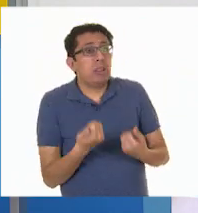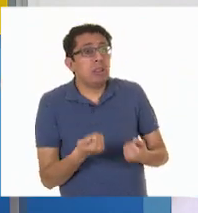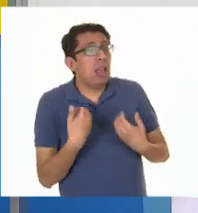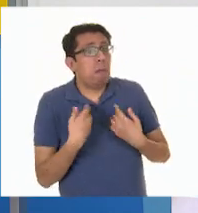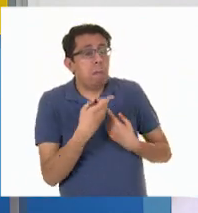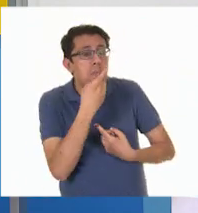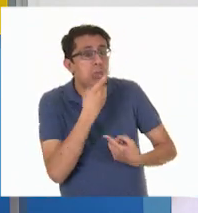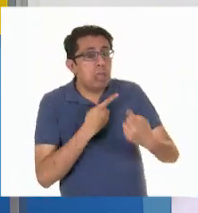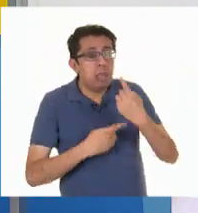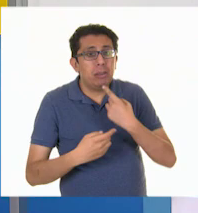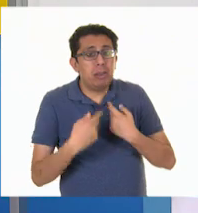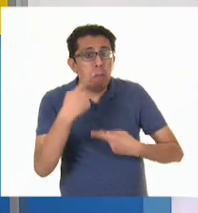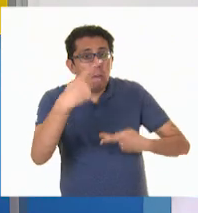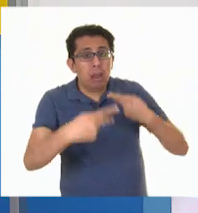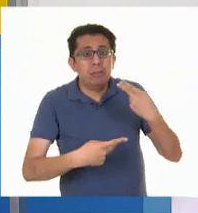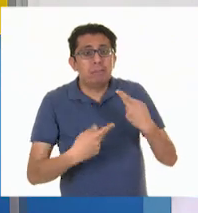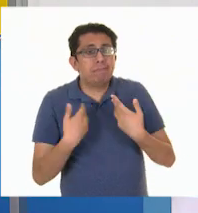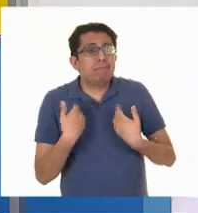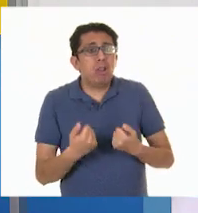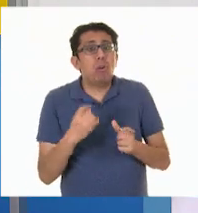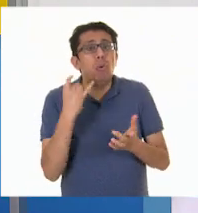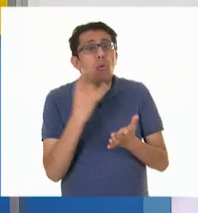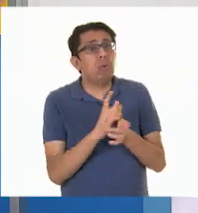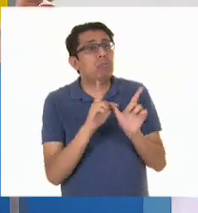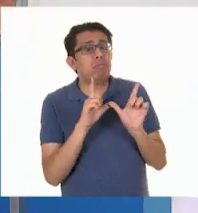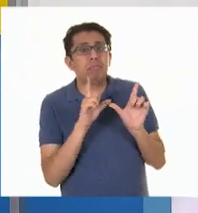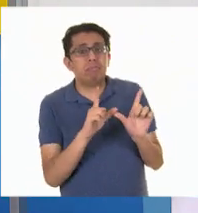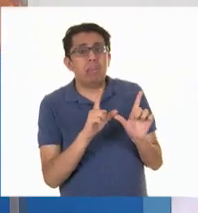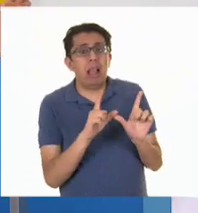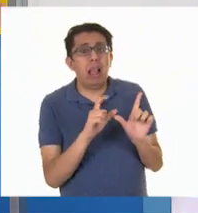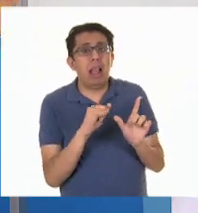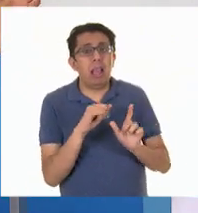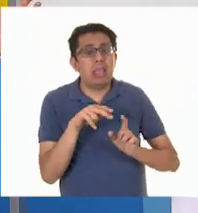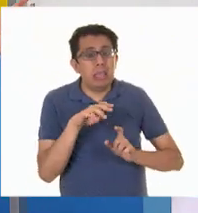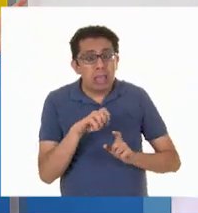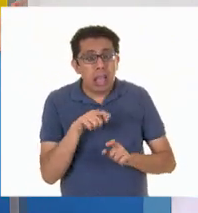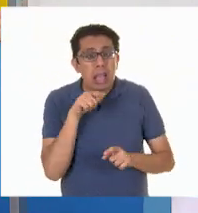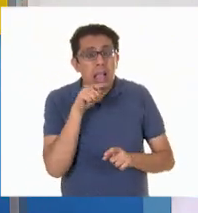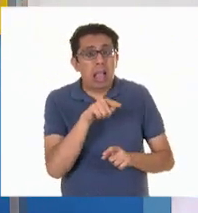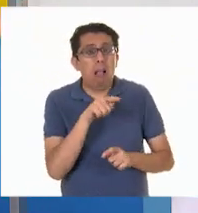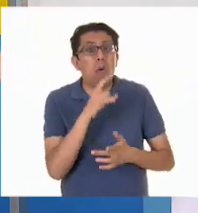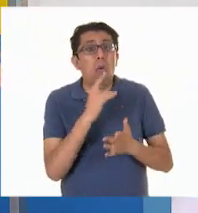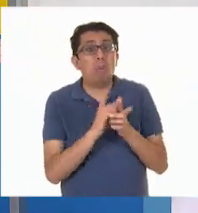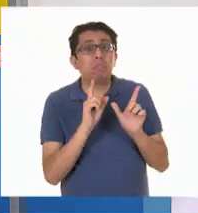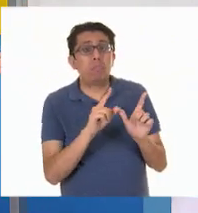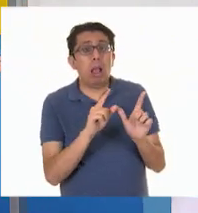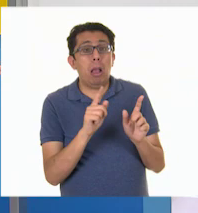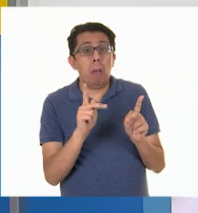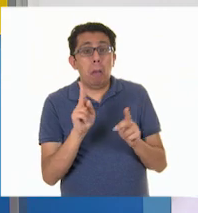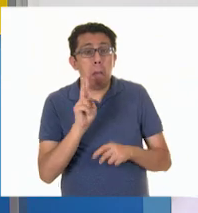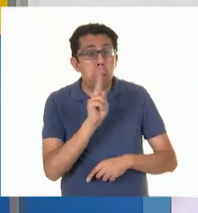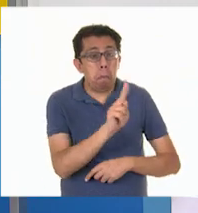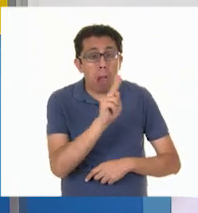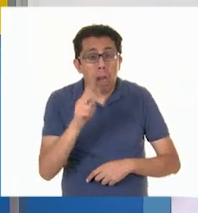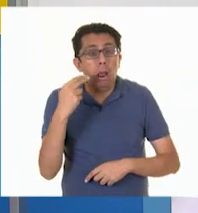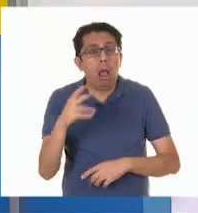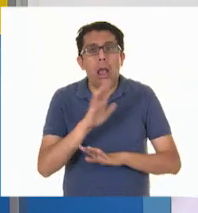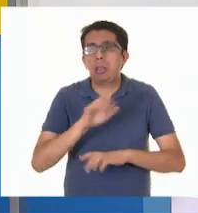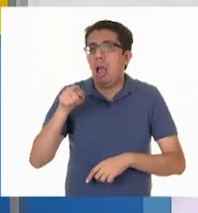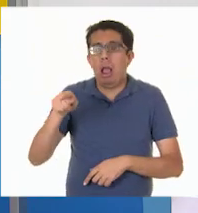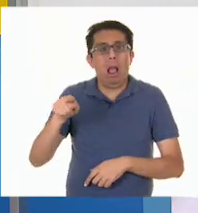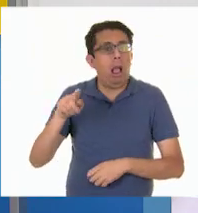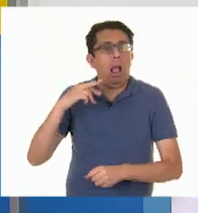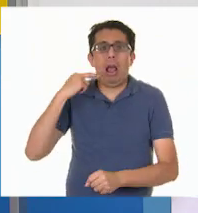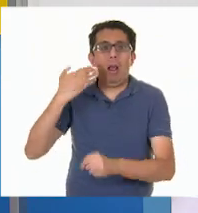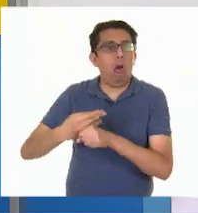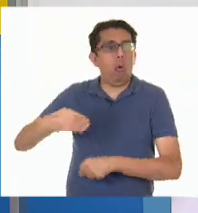diciendo, preguntando, y que solo con su credencial y el nombre parecido o igual, simplemente lo estaban inculpando. Claro. Entonces, a